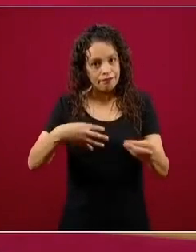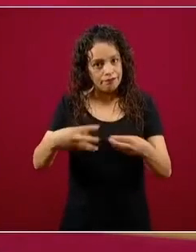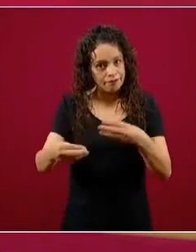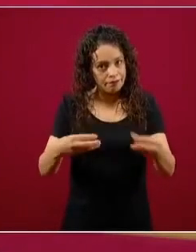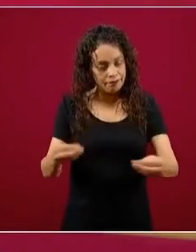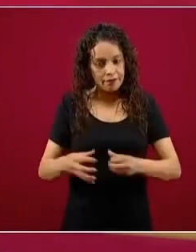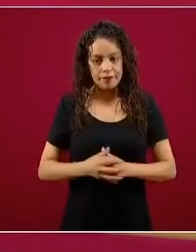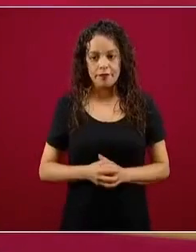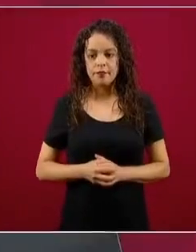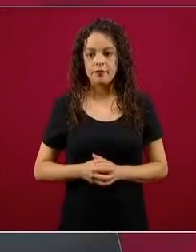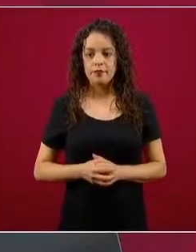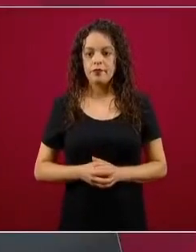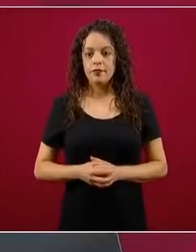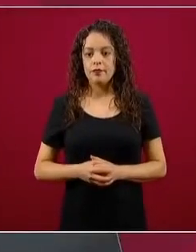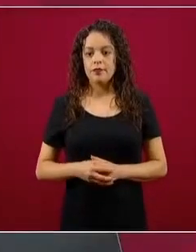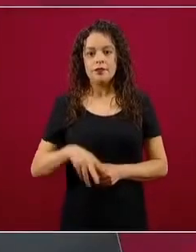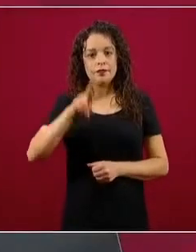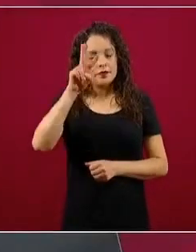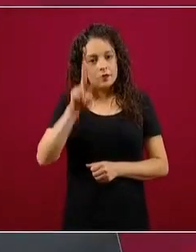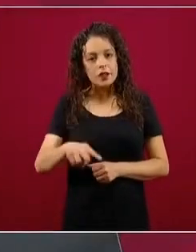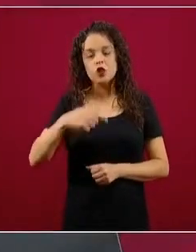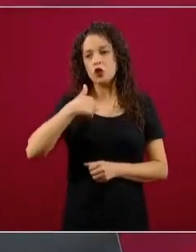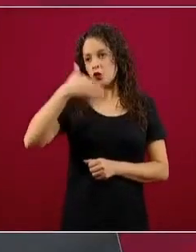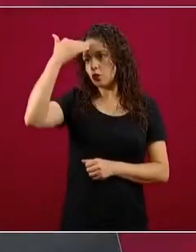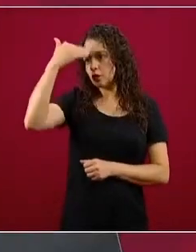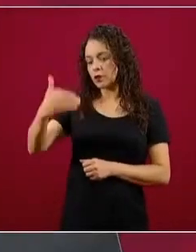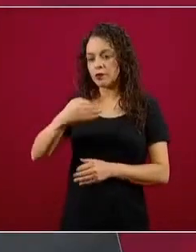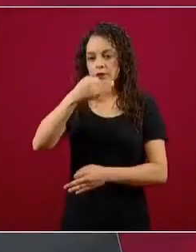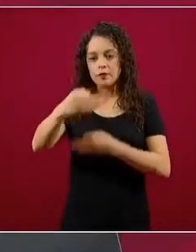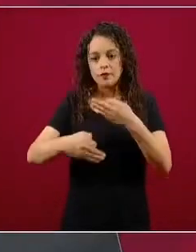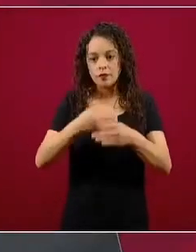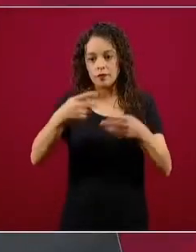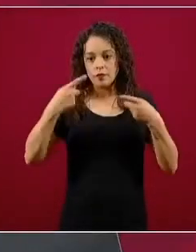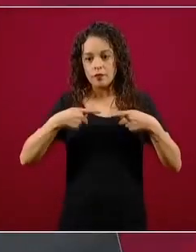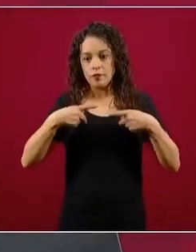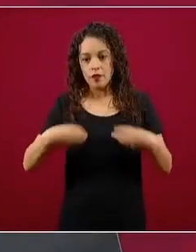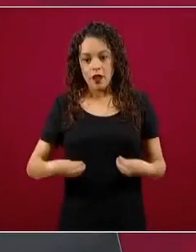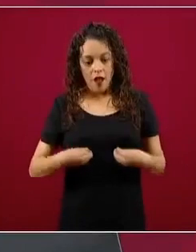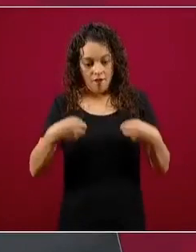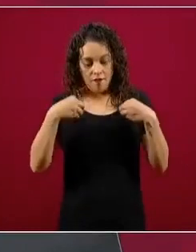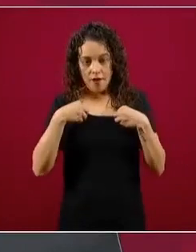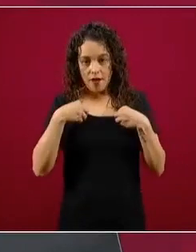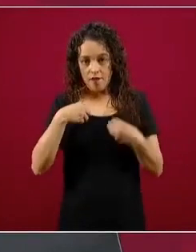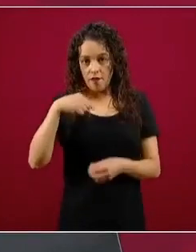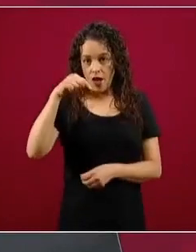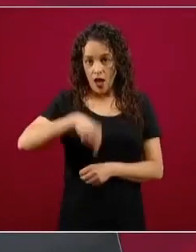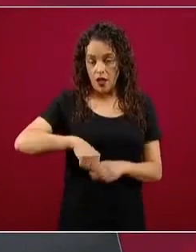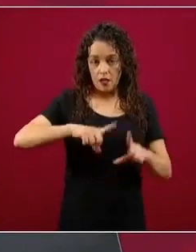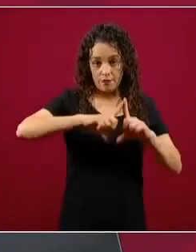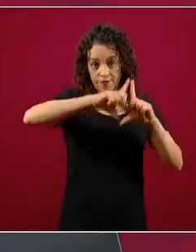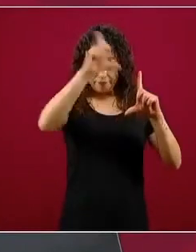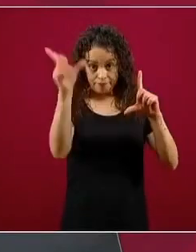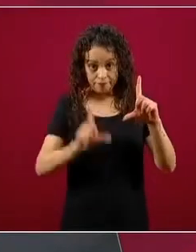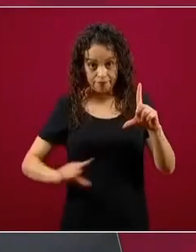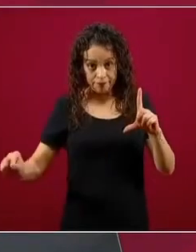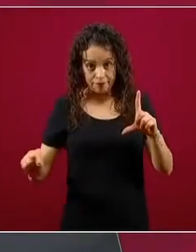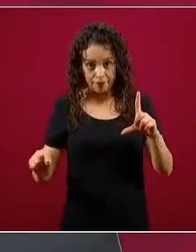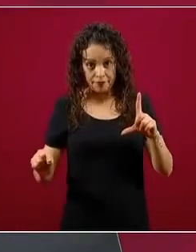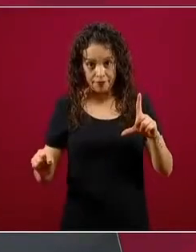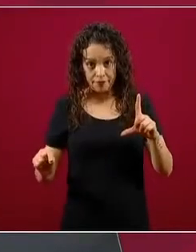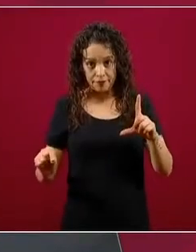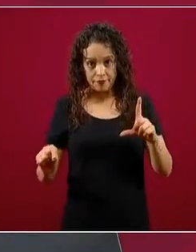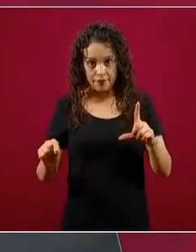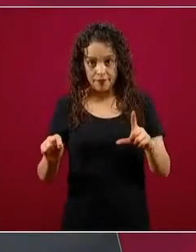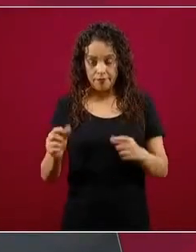Comparto el sentimiento de todas las personas que viven en el país y que les resulta